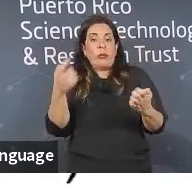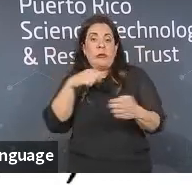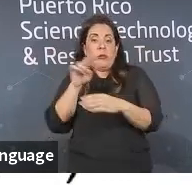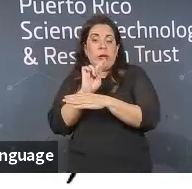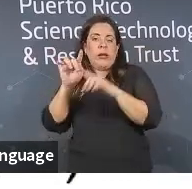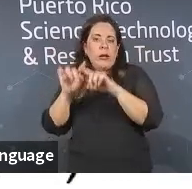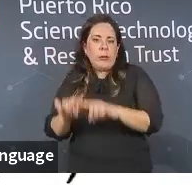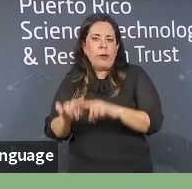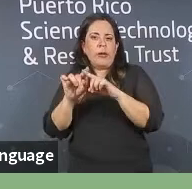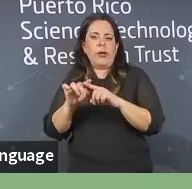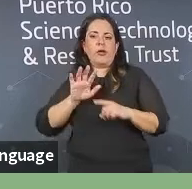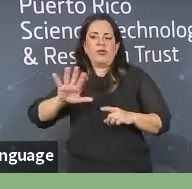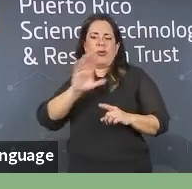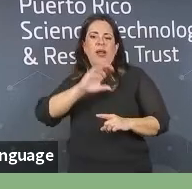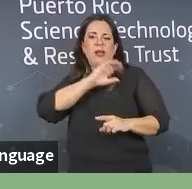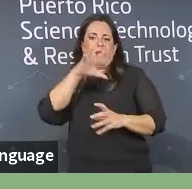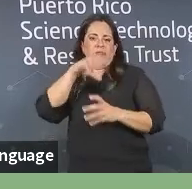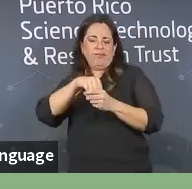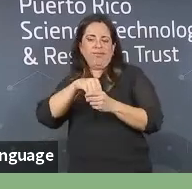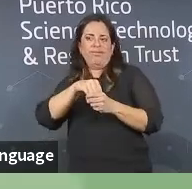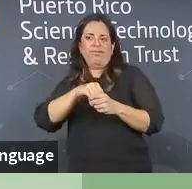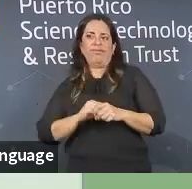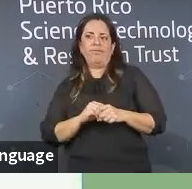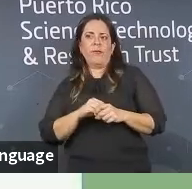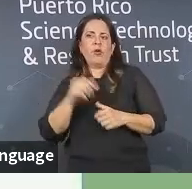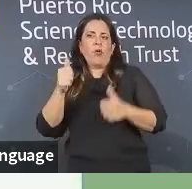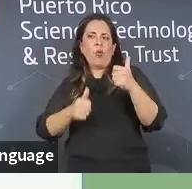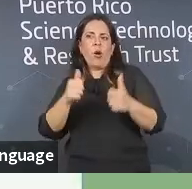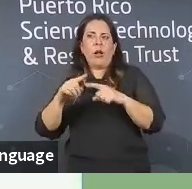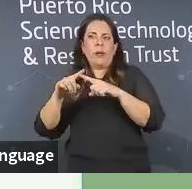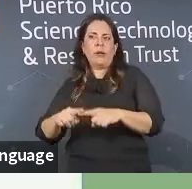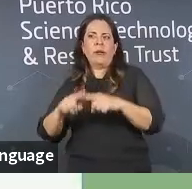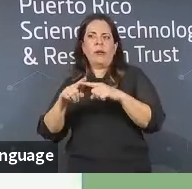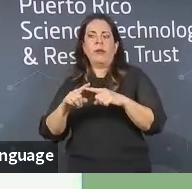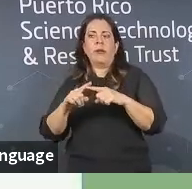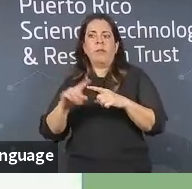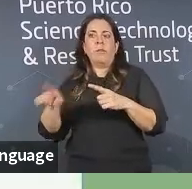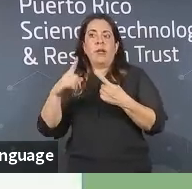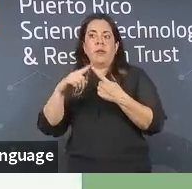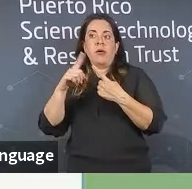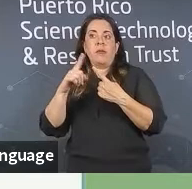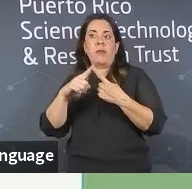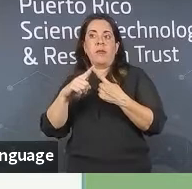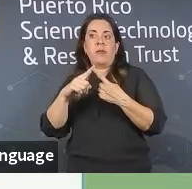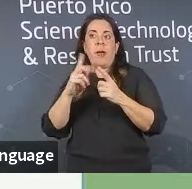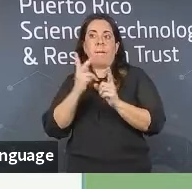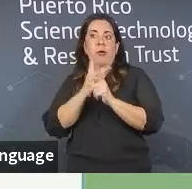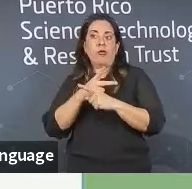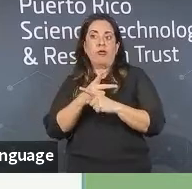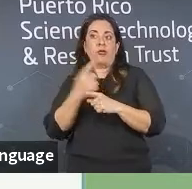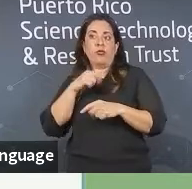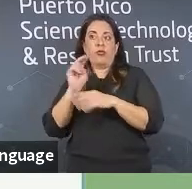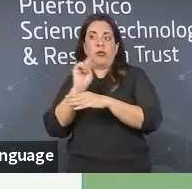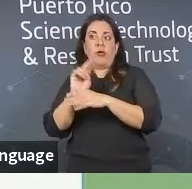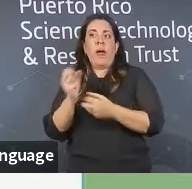de las características del producto. ¿Cuáles son estas dependencias? Pues primero, la base del producto que se va a utilizar. Tenemos